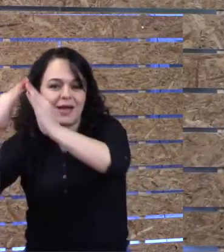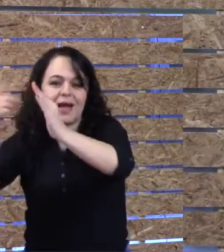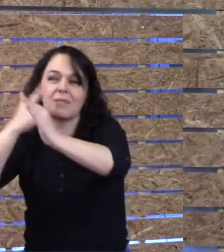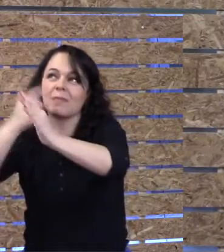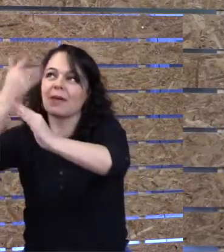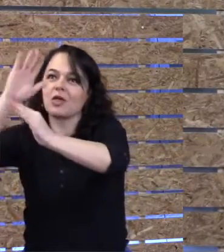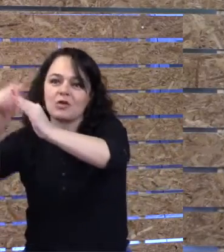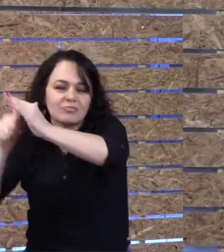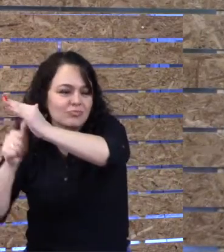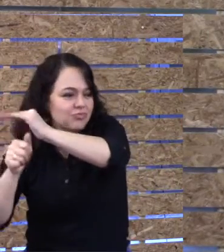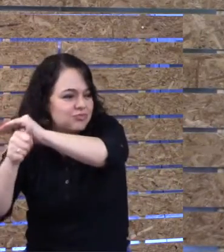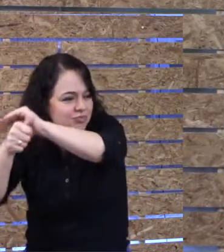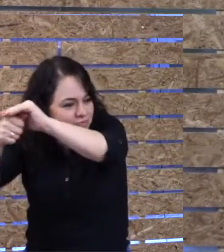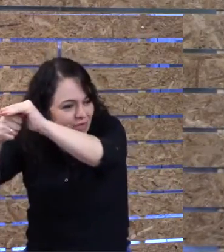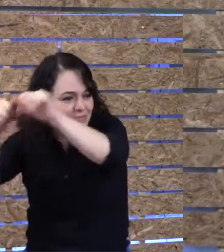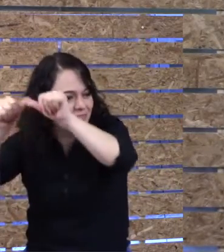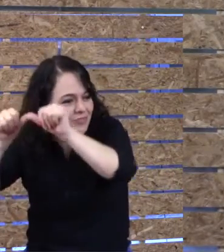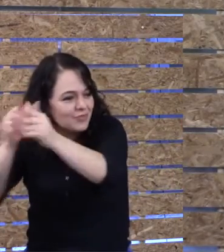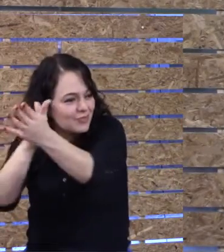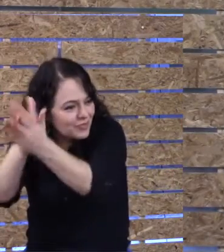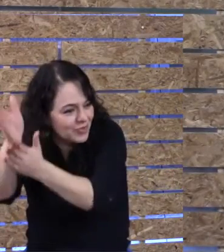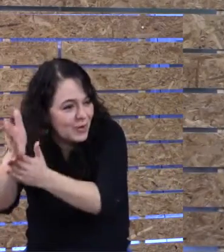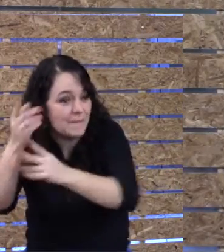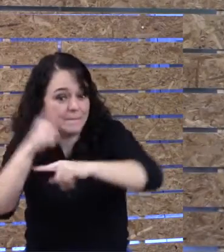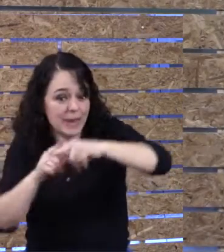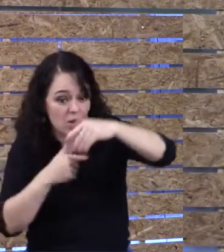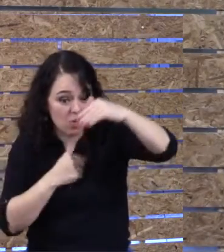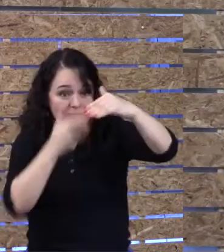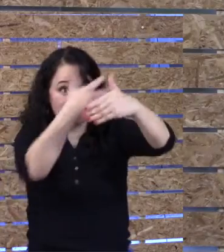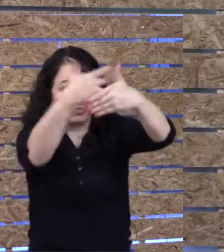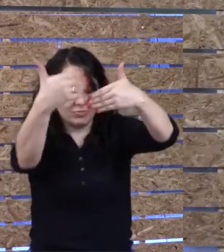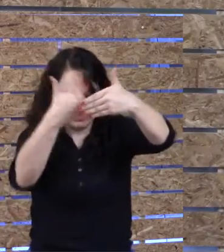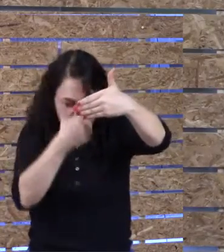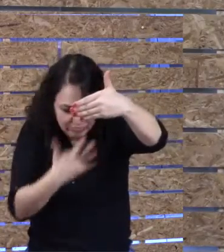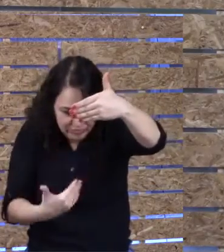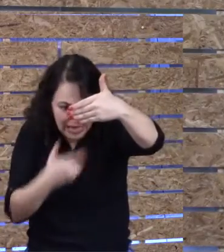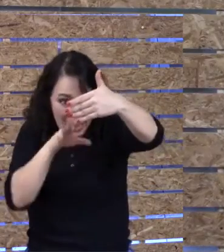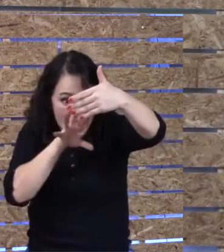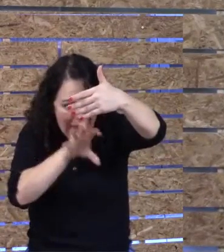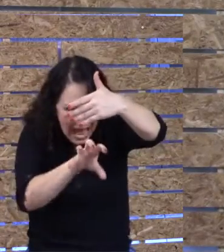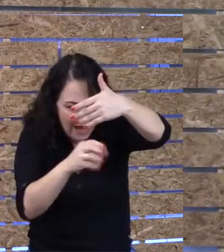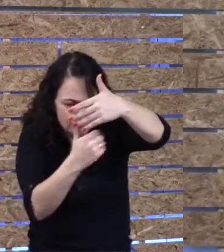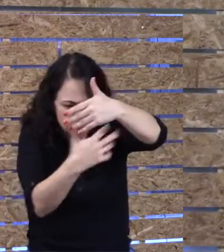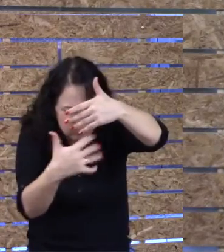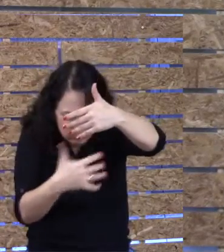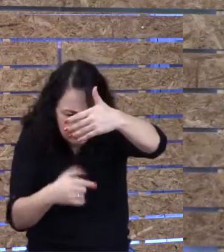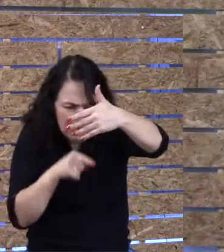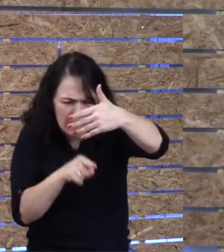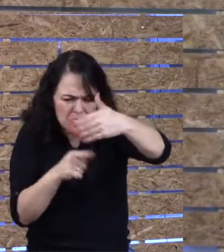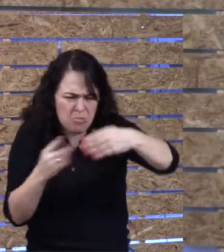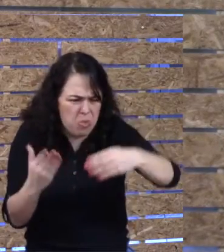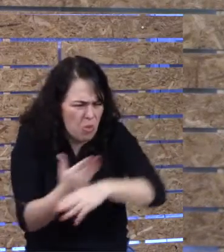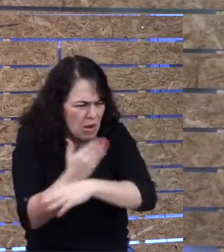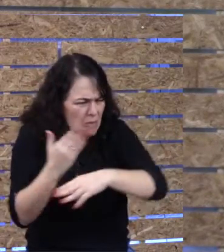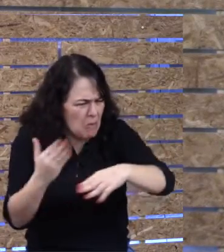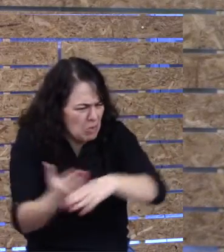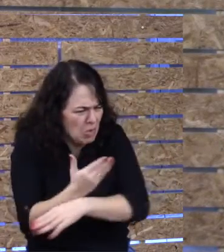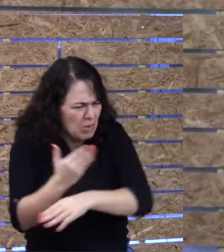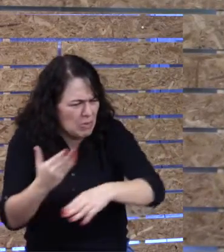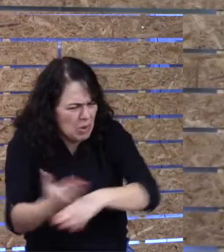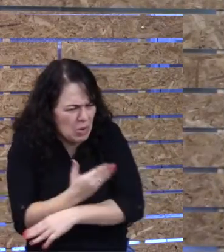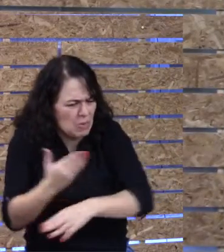eso necesita estar acallado, guardado, alimentado, animado, porque evidentemente está describiendo un